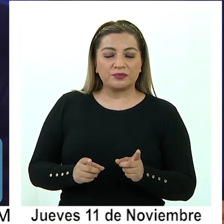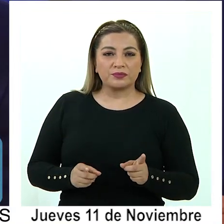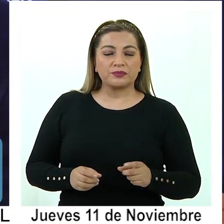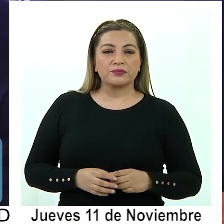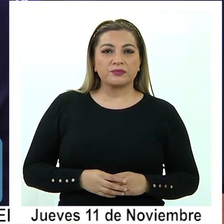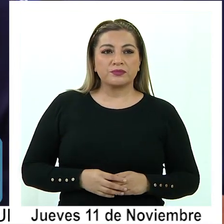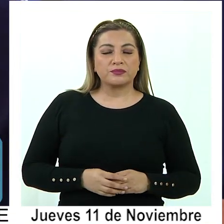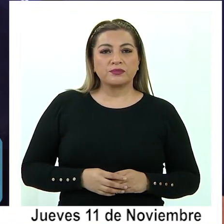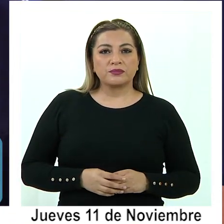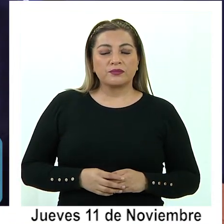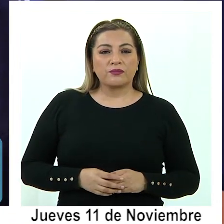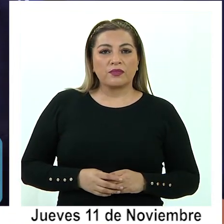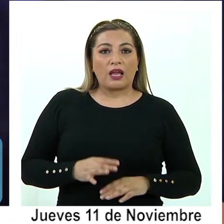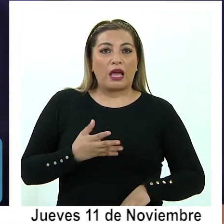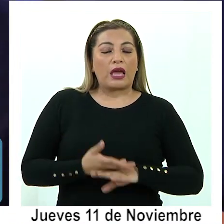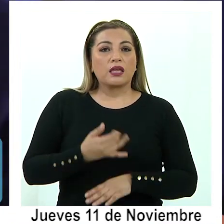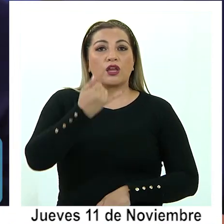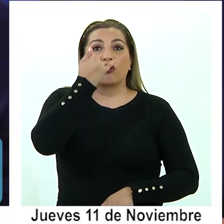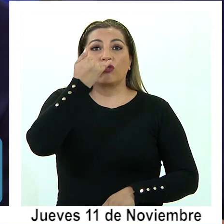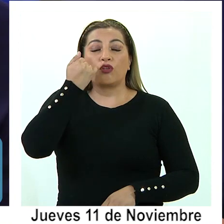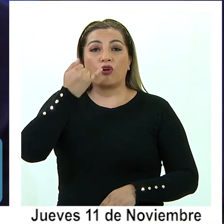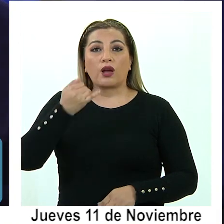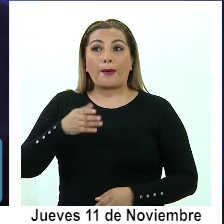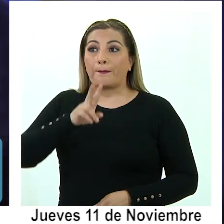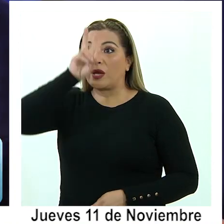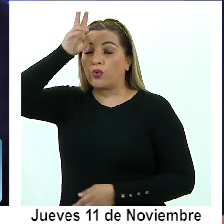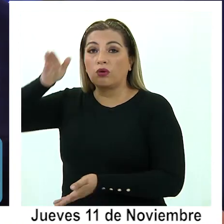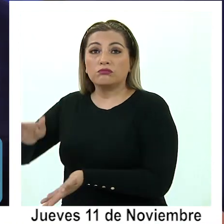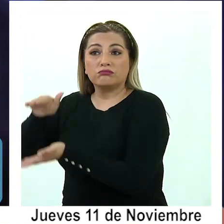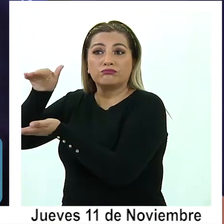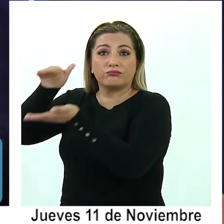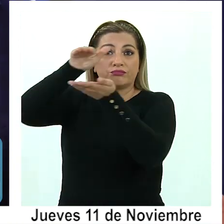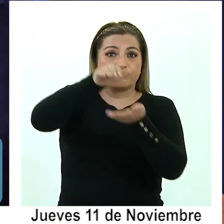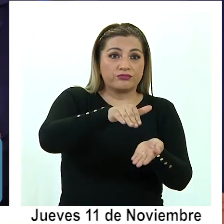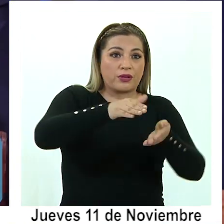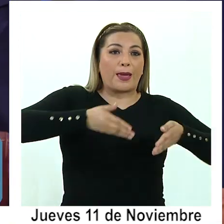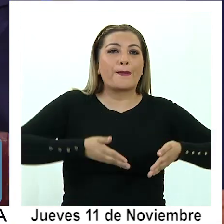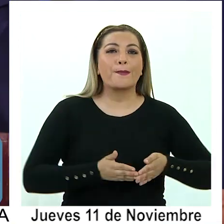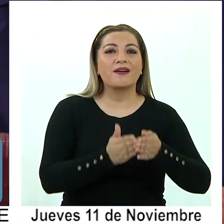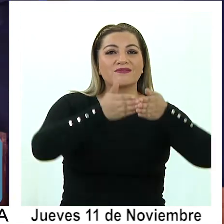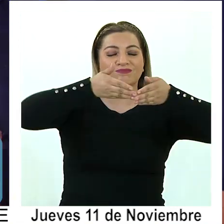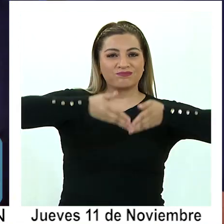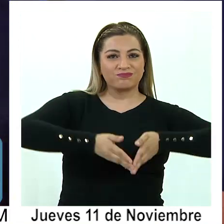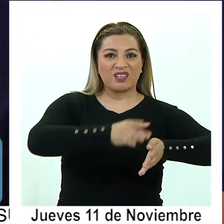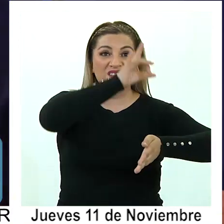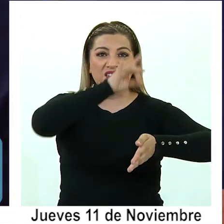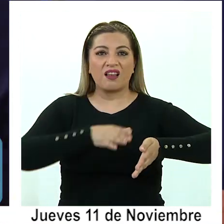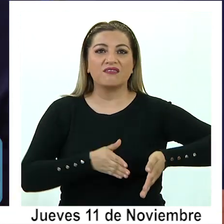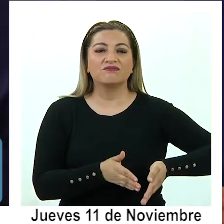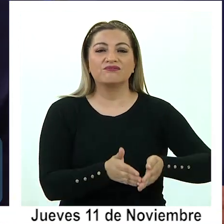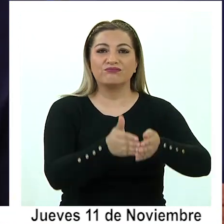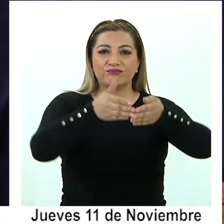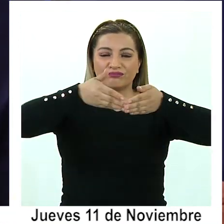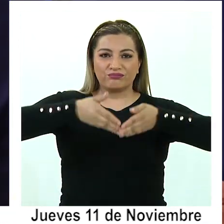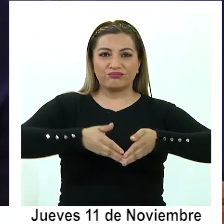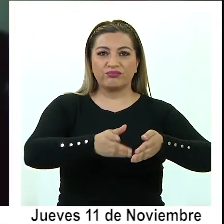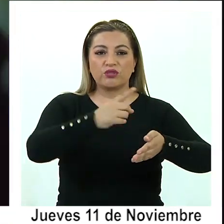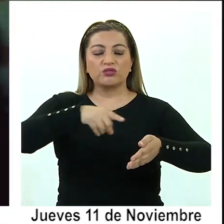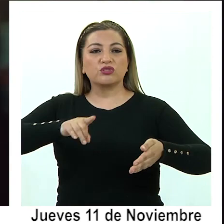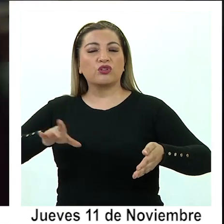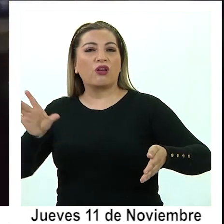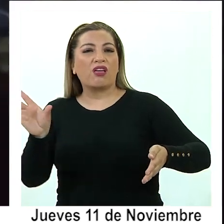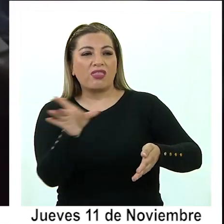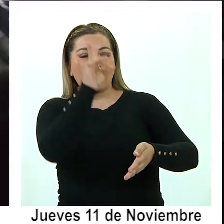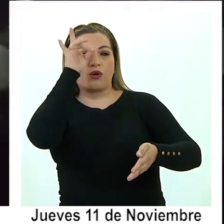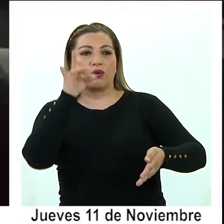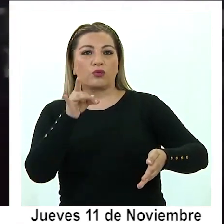se embarca la droga en el Perú y se traslada por alta mar, donde es detectada con los equipos de la